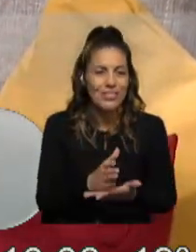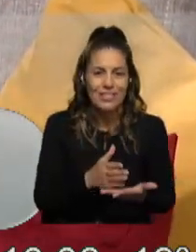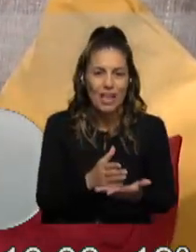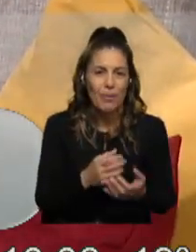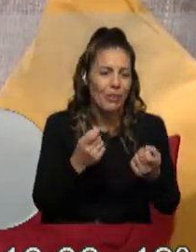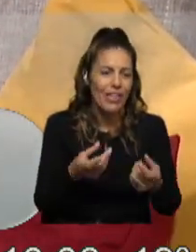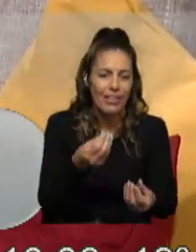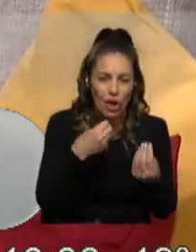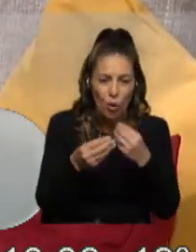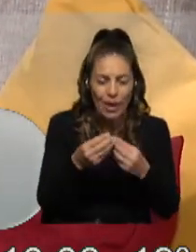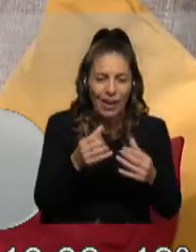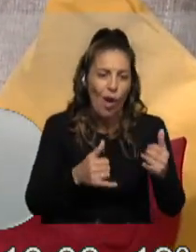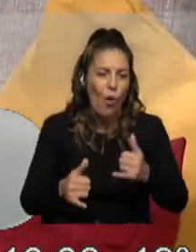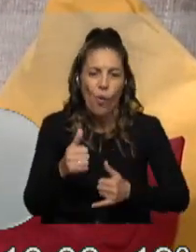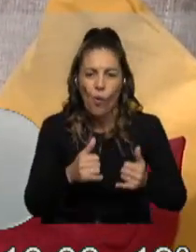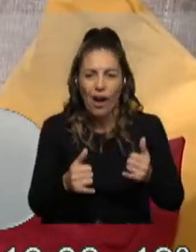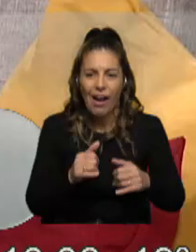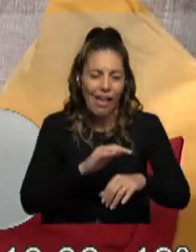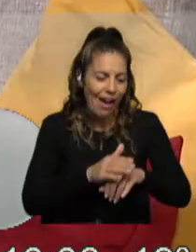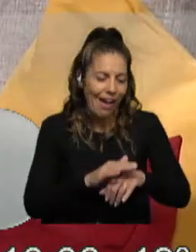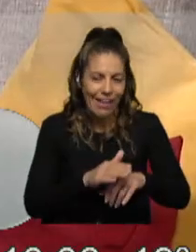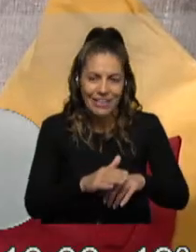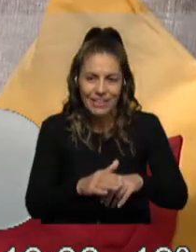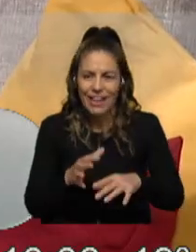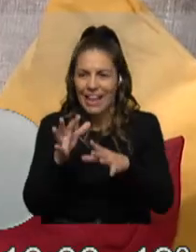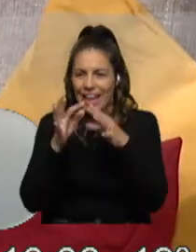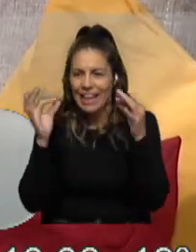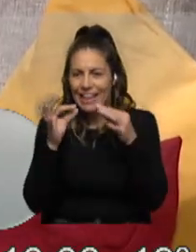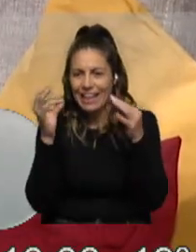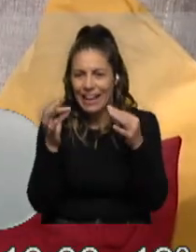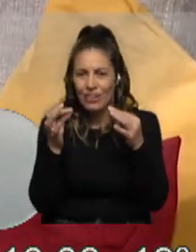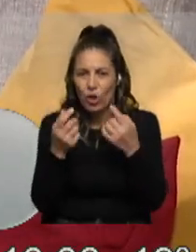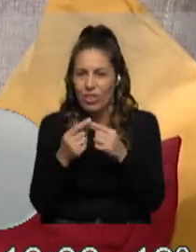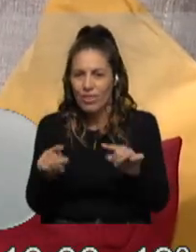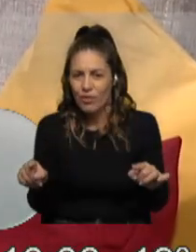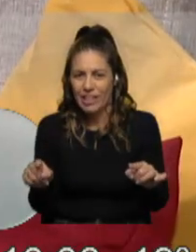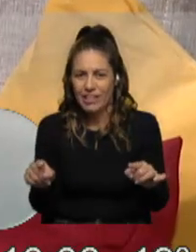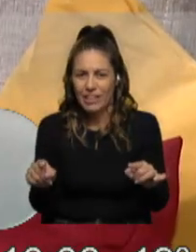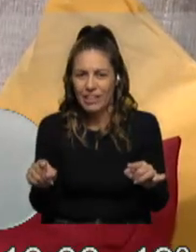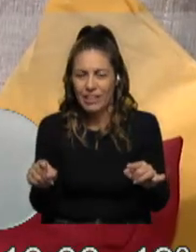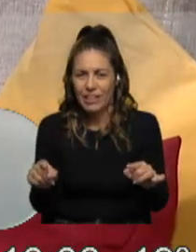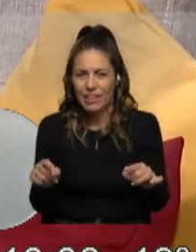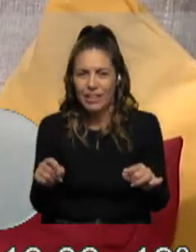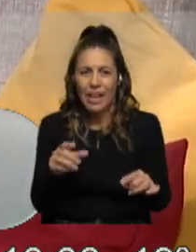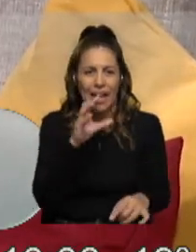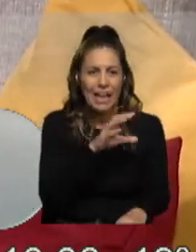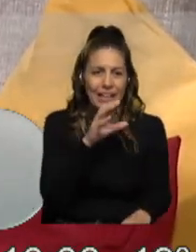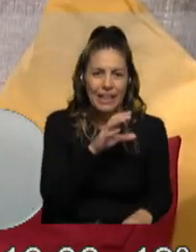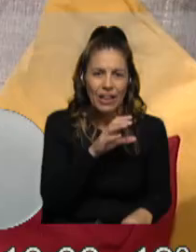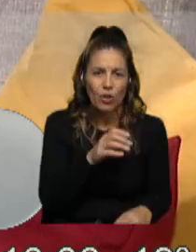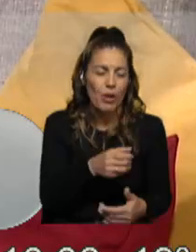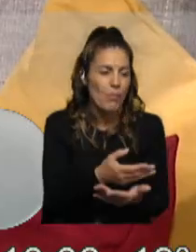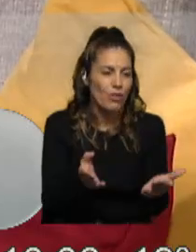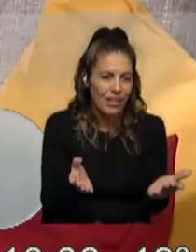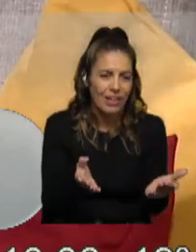dar de comer, ahora voy a jugar, te voy a acariciar. El gato, en todas esas distintas situaciones, el perro, puede manifestar su